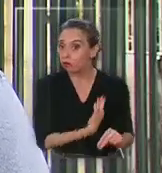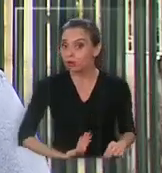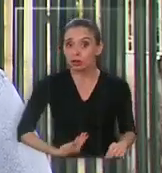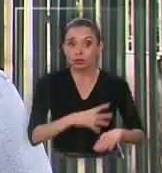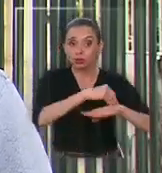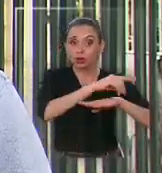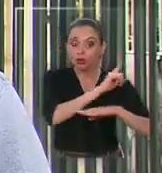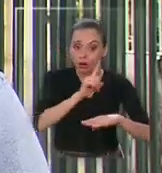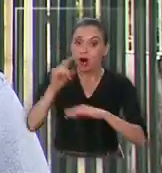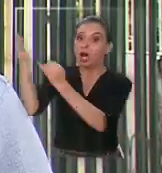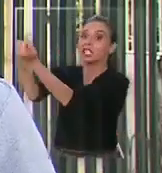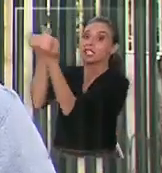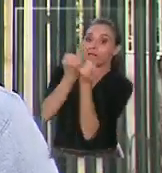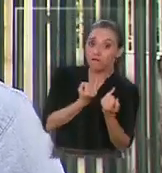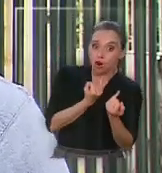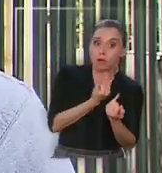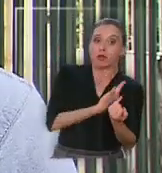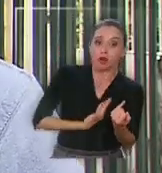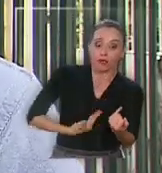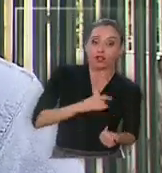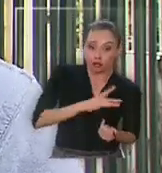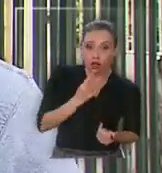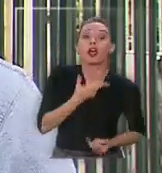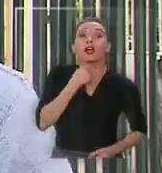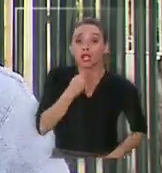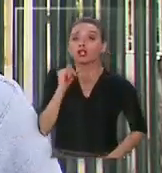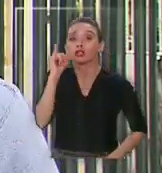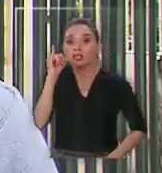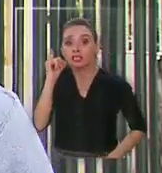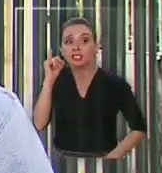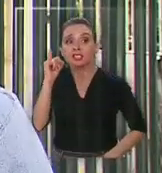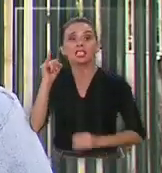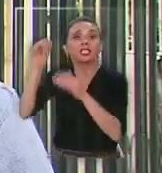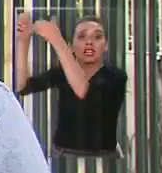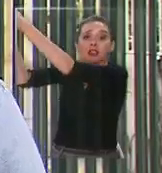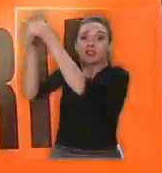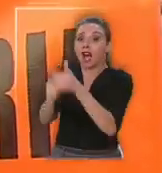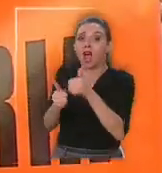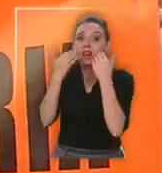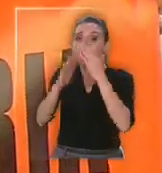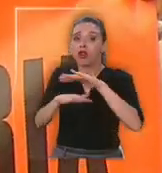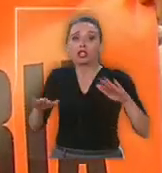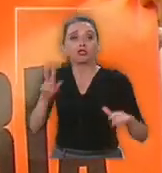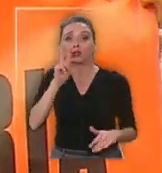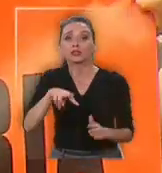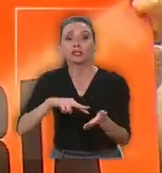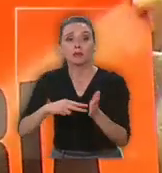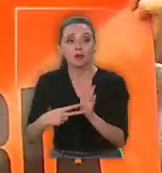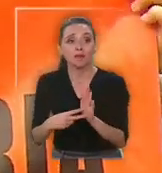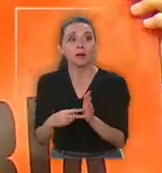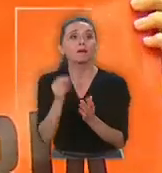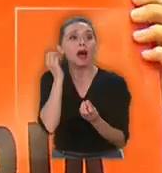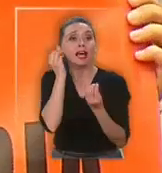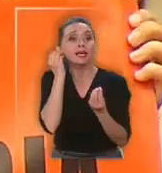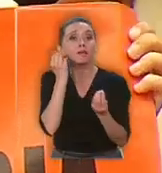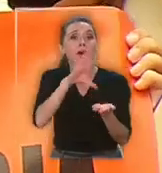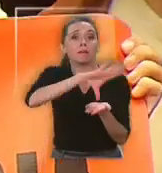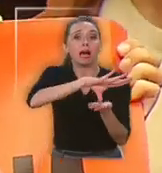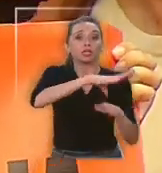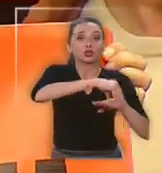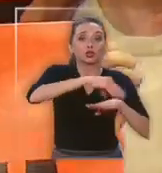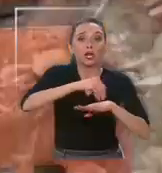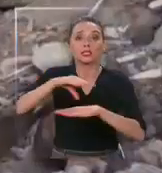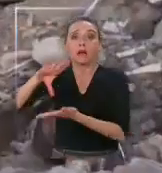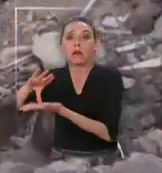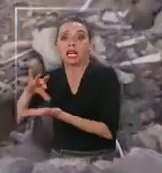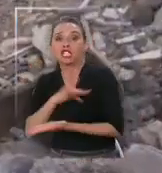de no estar dispuesto que lo comuniquen y el gobierno chileno ha manifestado su intención de hacerlo sin ningún tipo de problema. Veremos qué ocurre entre ambos países si los